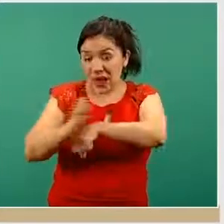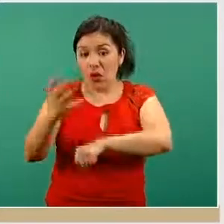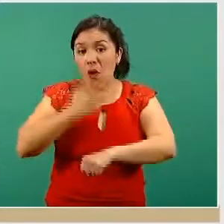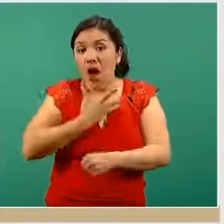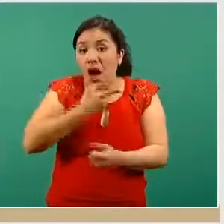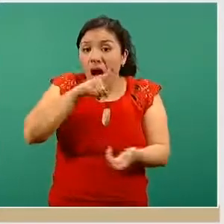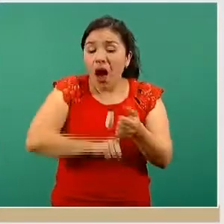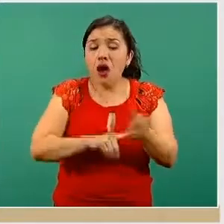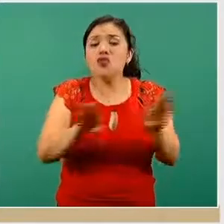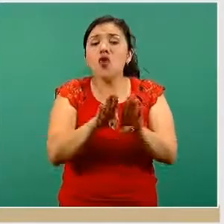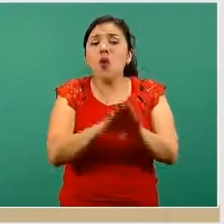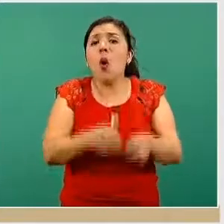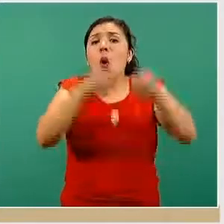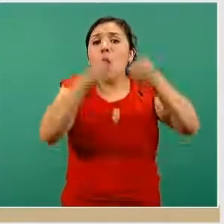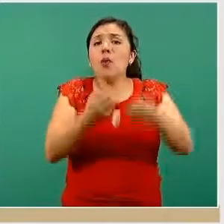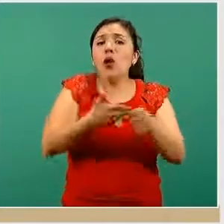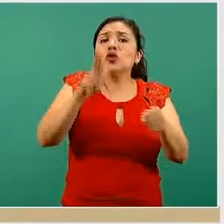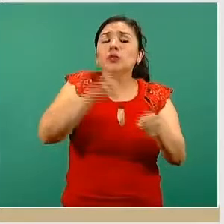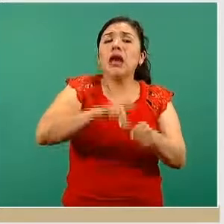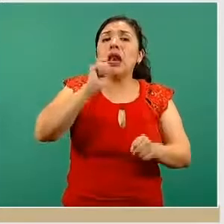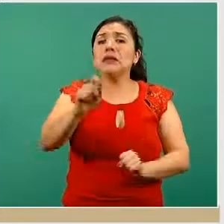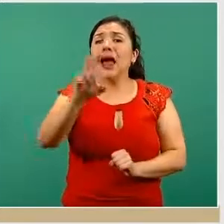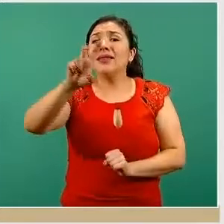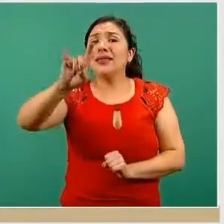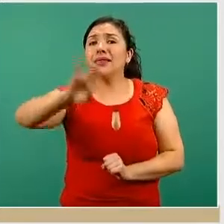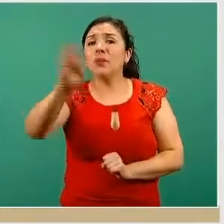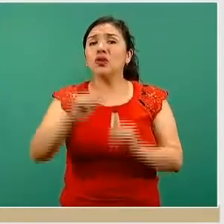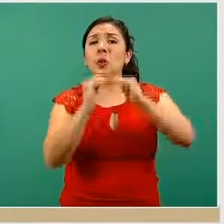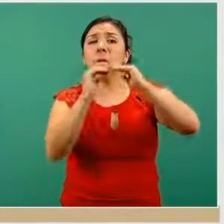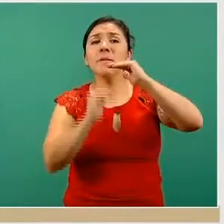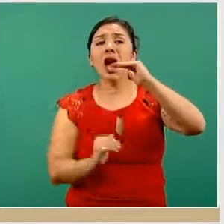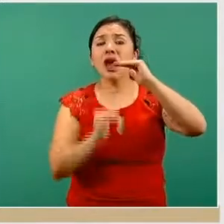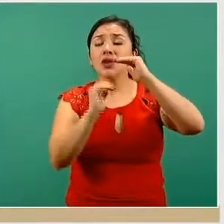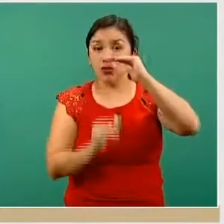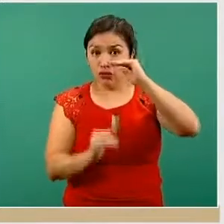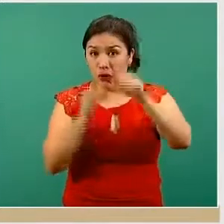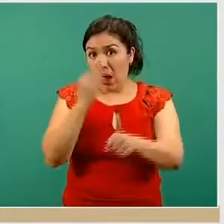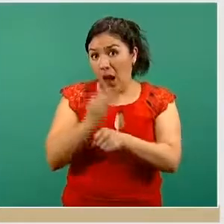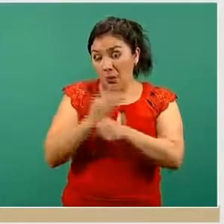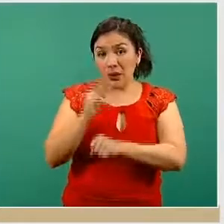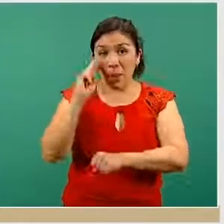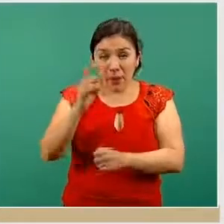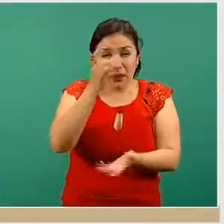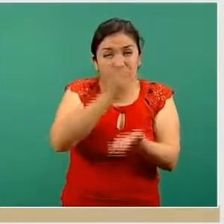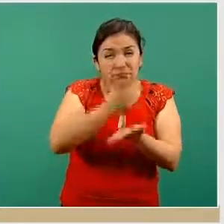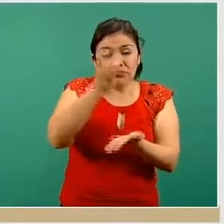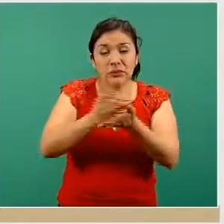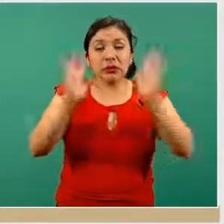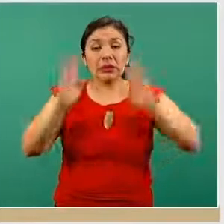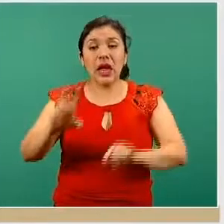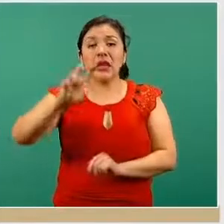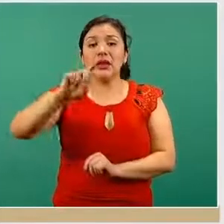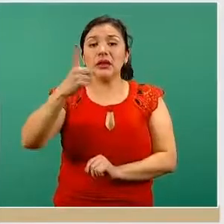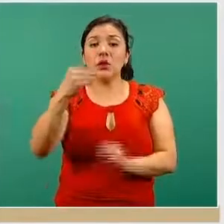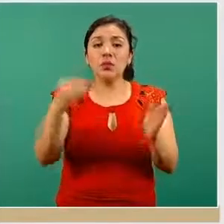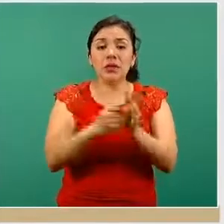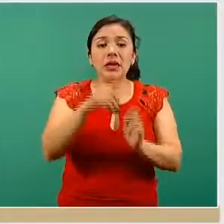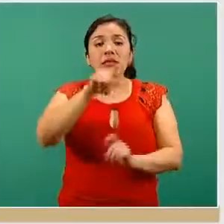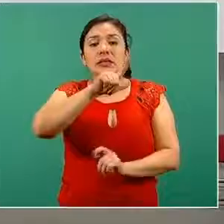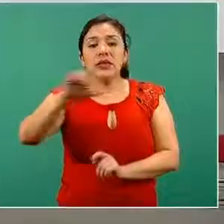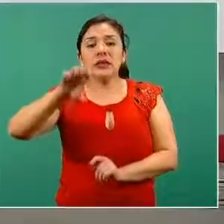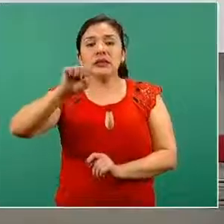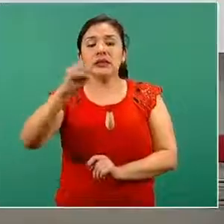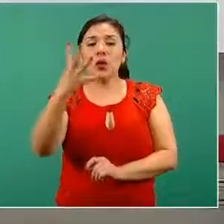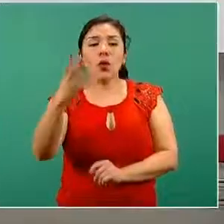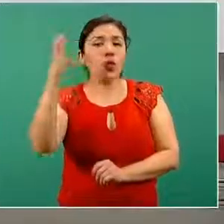se encuentran con una ocupación del menos del 30%. Actualmente tenemos identificadas 31.764